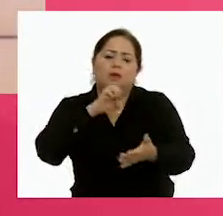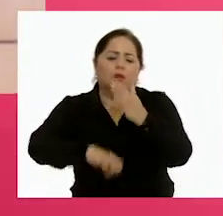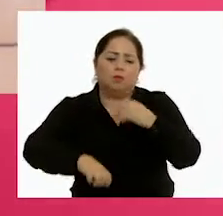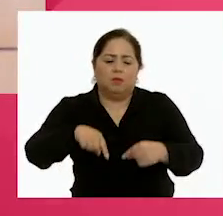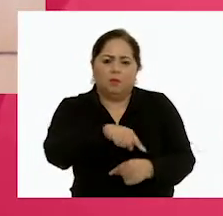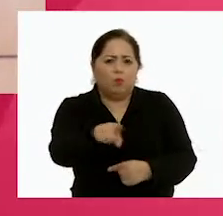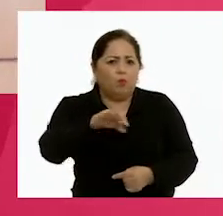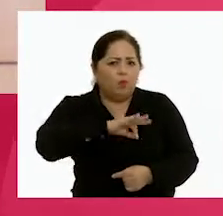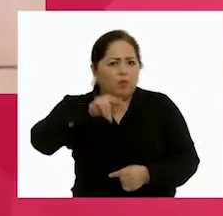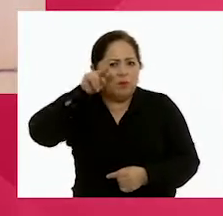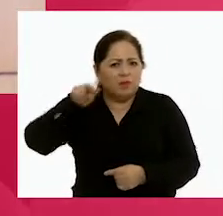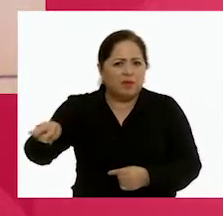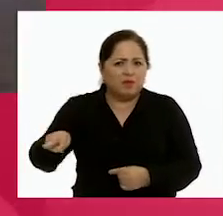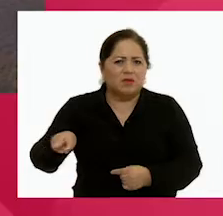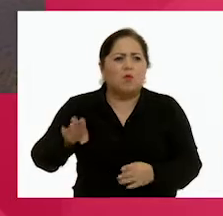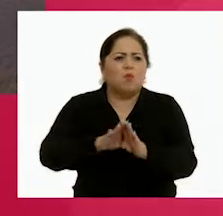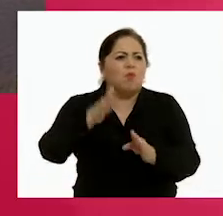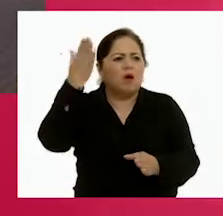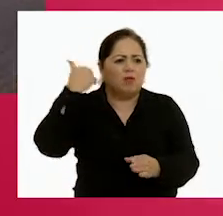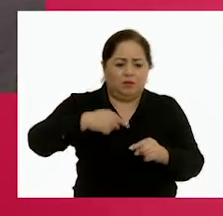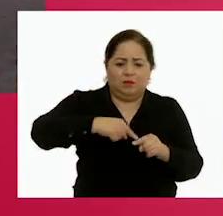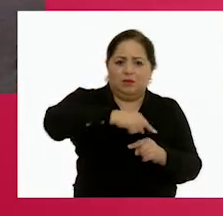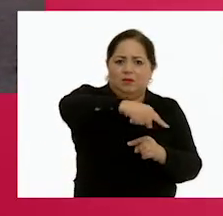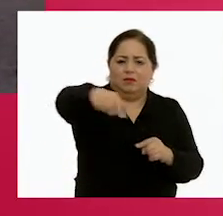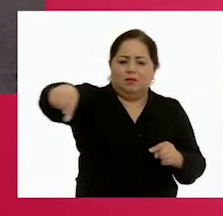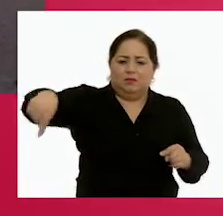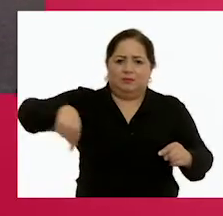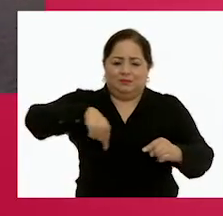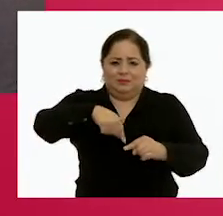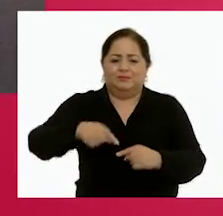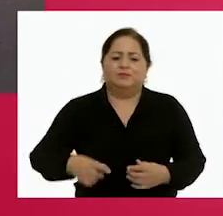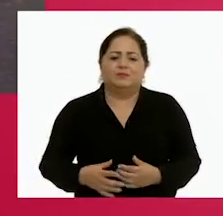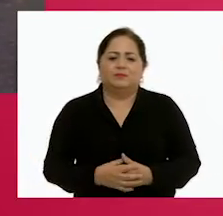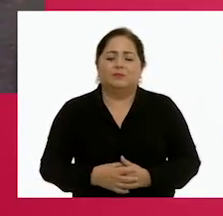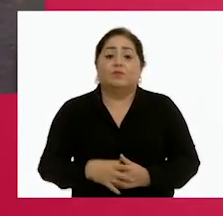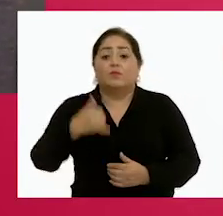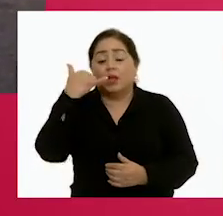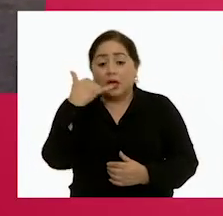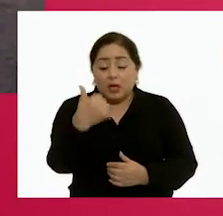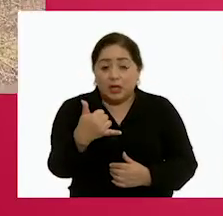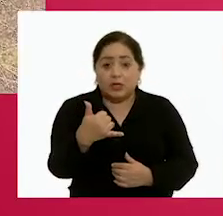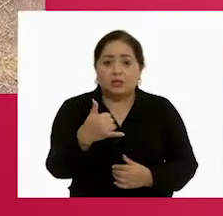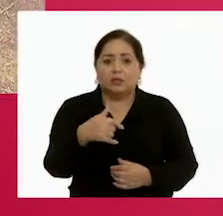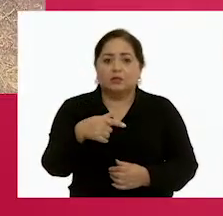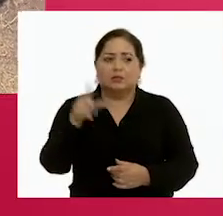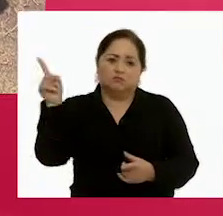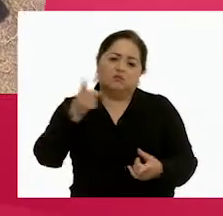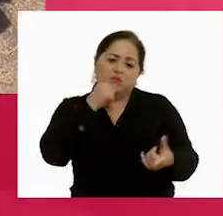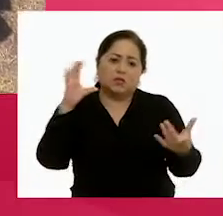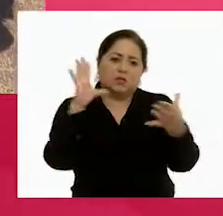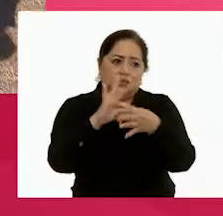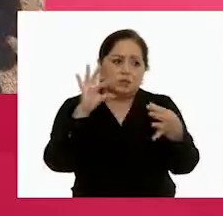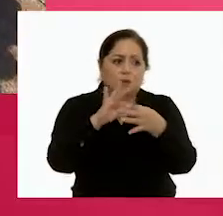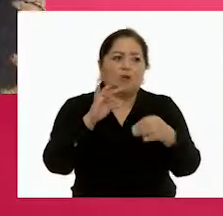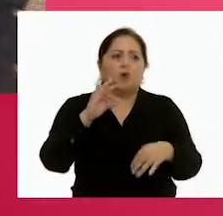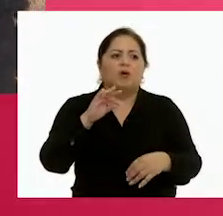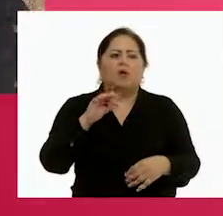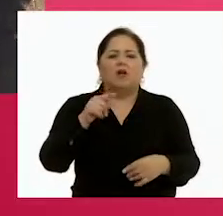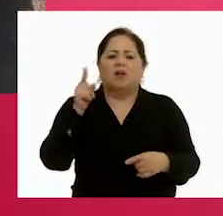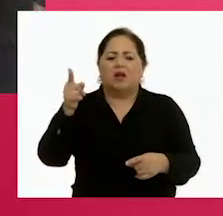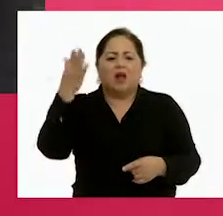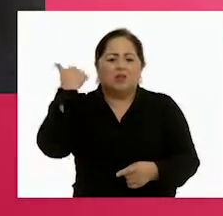ejemplo, podemos ver la estructura, cómo se encuentra de forma, bueno, es forma alargada, y él reporta que precisamente él